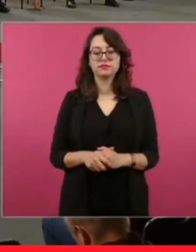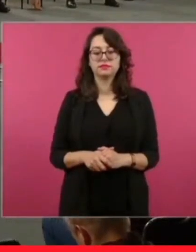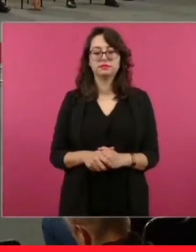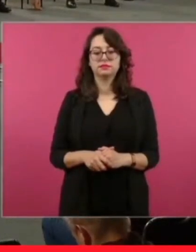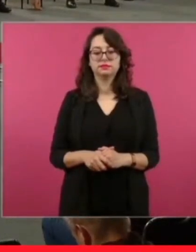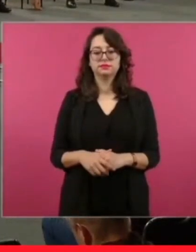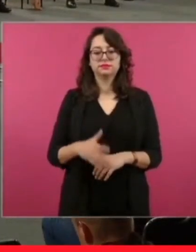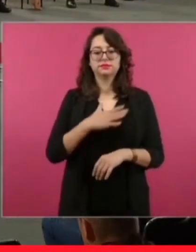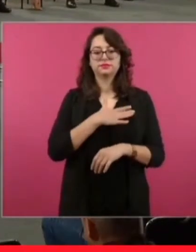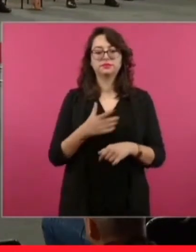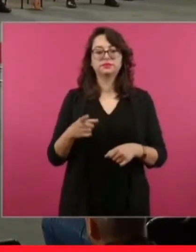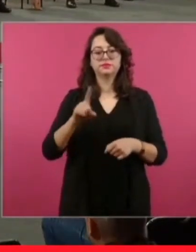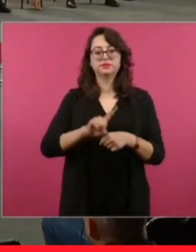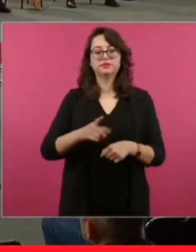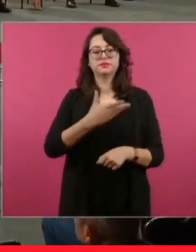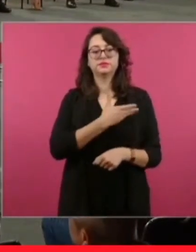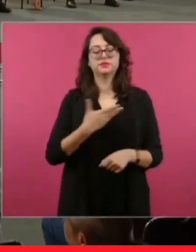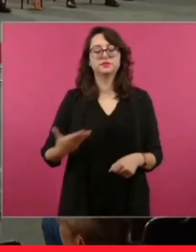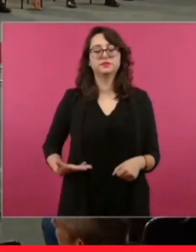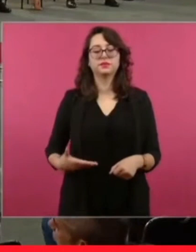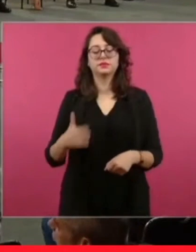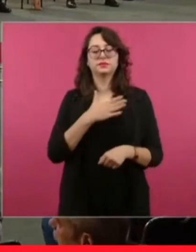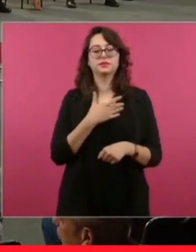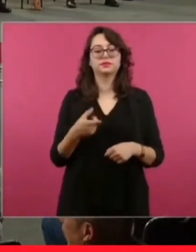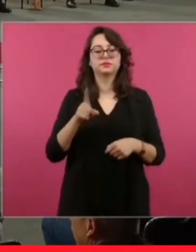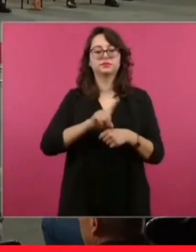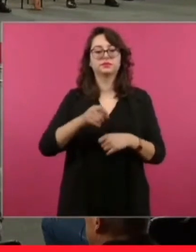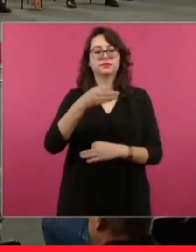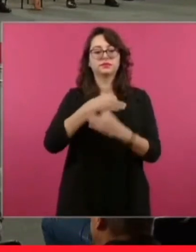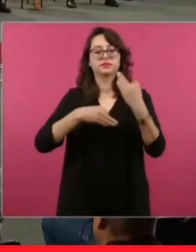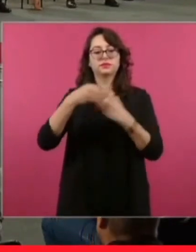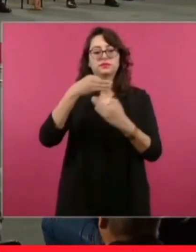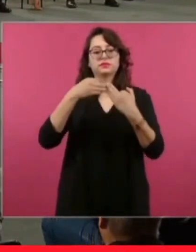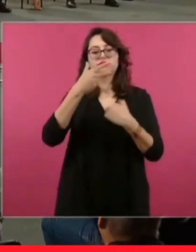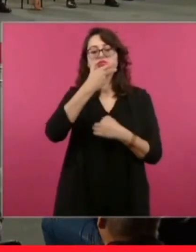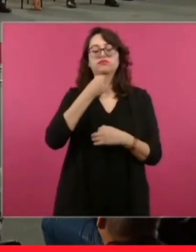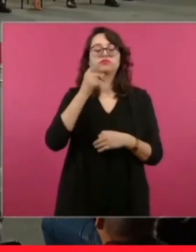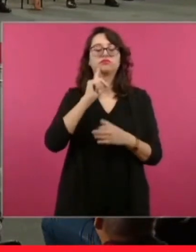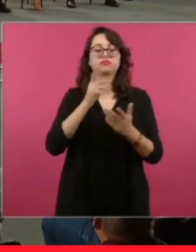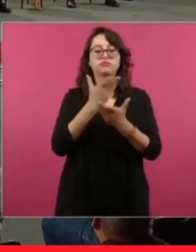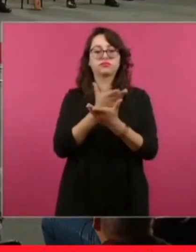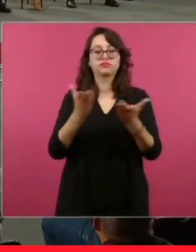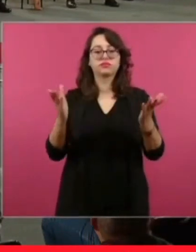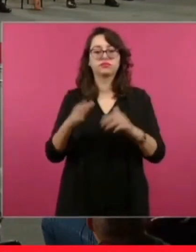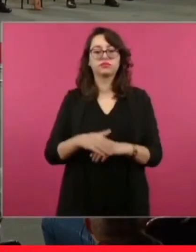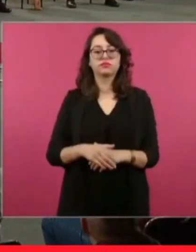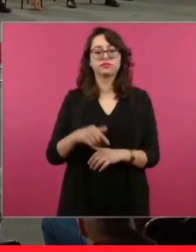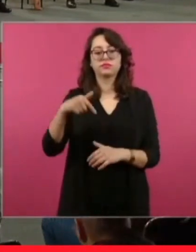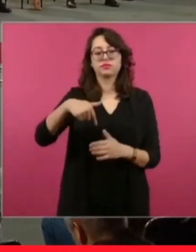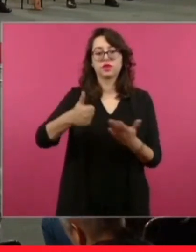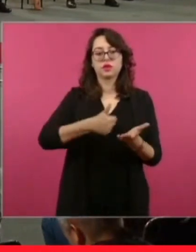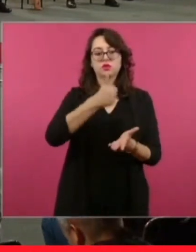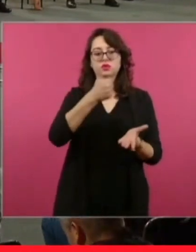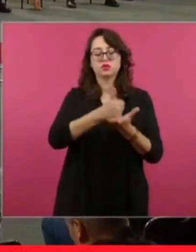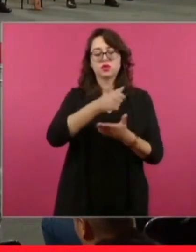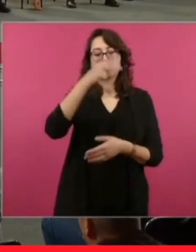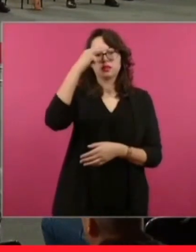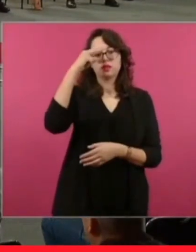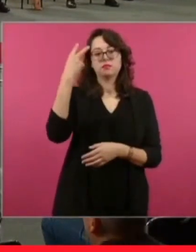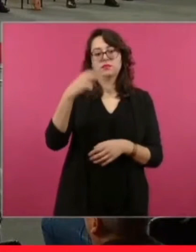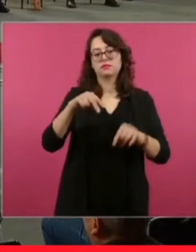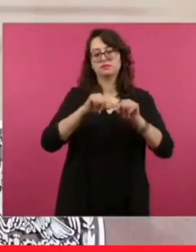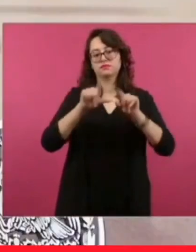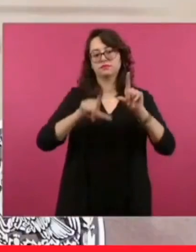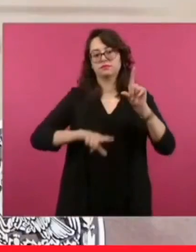Buenos días, señor presidente, buenos días a todas y todos. En la capital del país se registraron